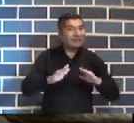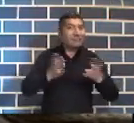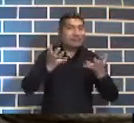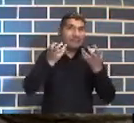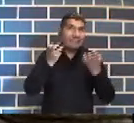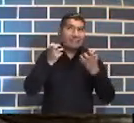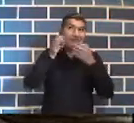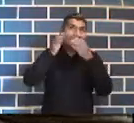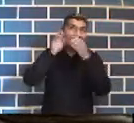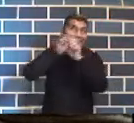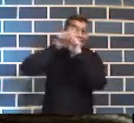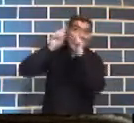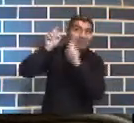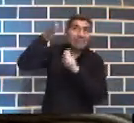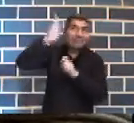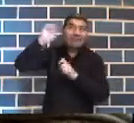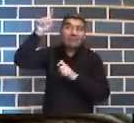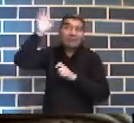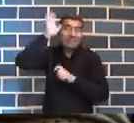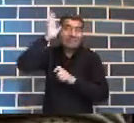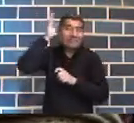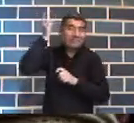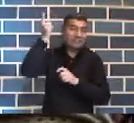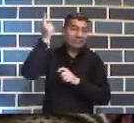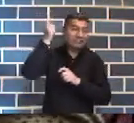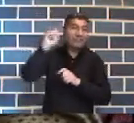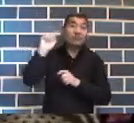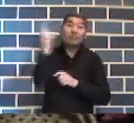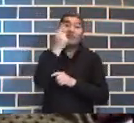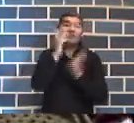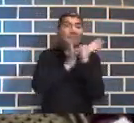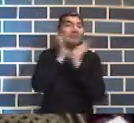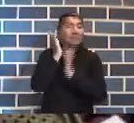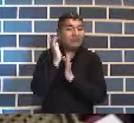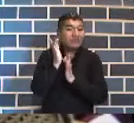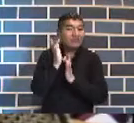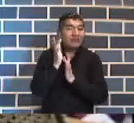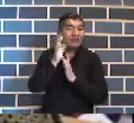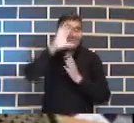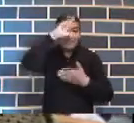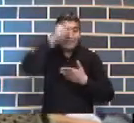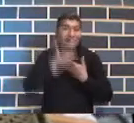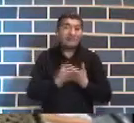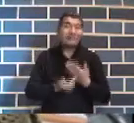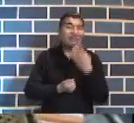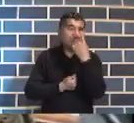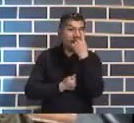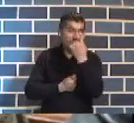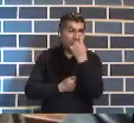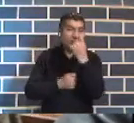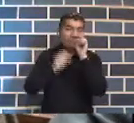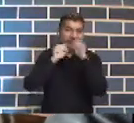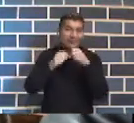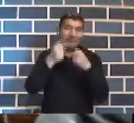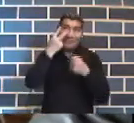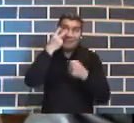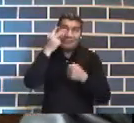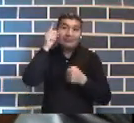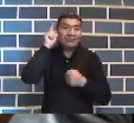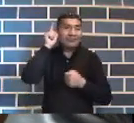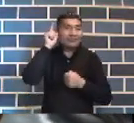dirigirse a dios llamándolo padre solo jesús el hijo único podría haberlo hecho